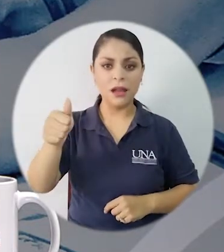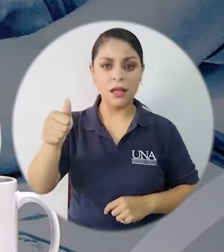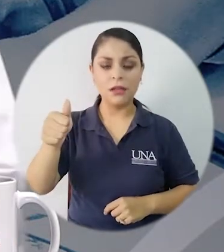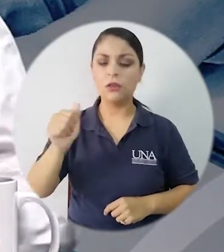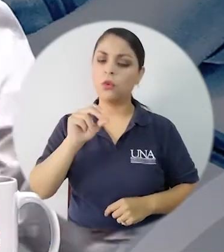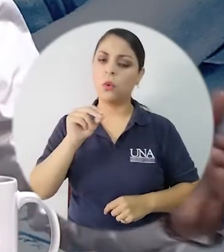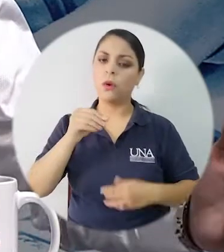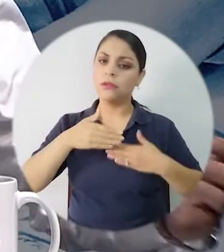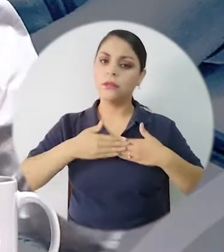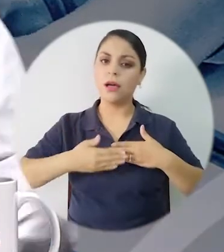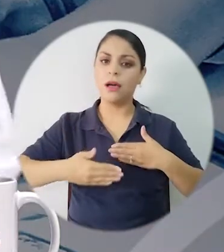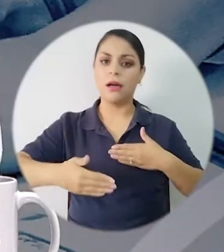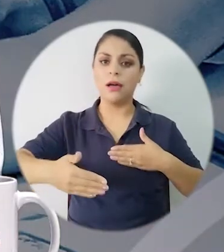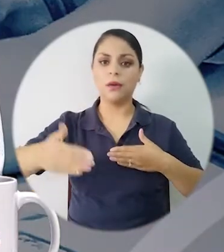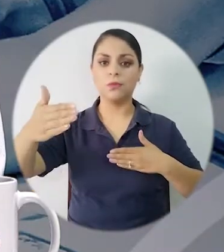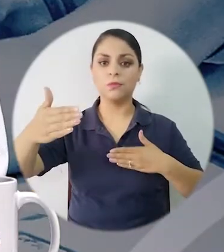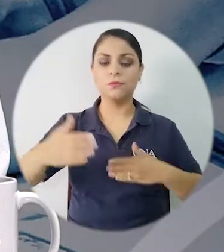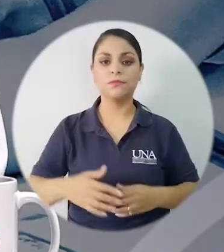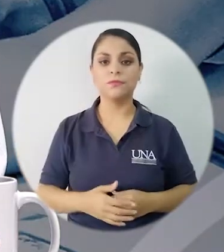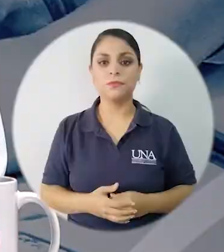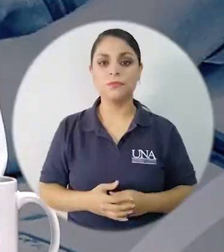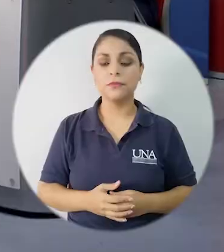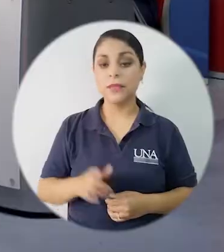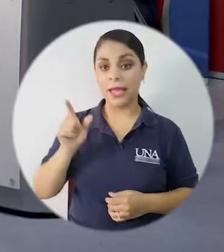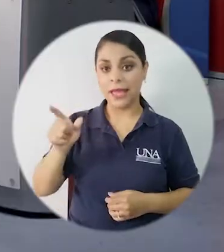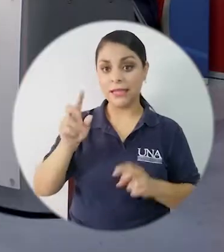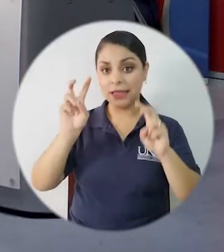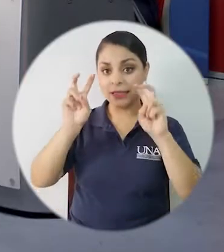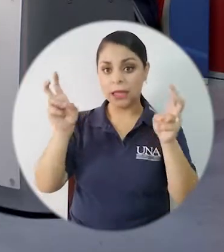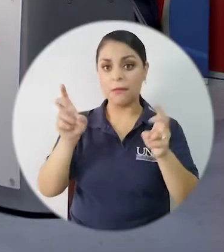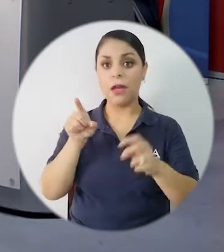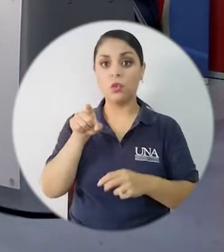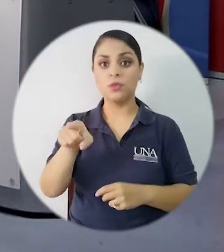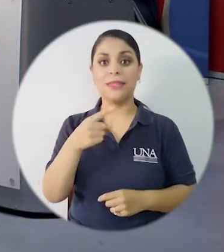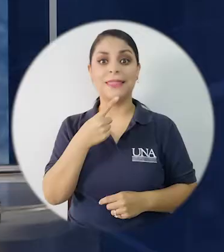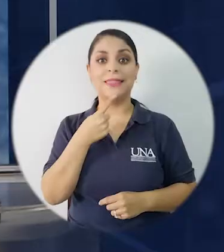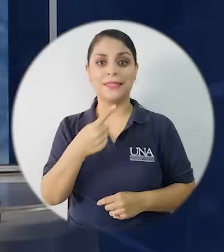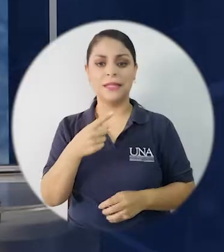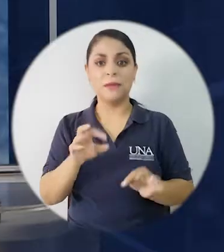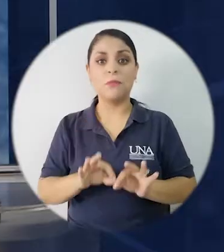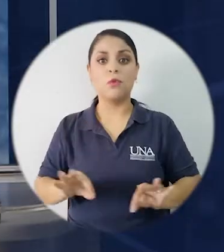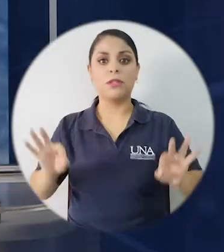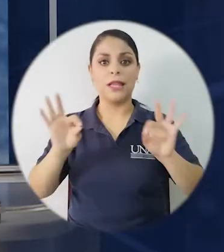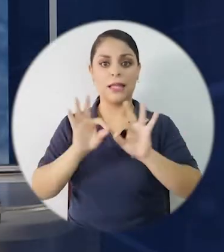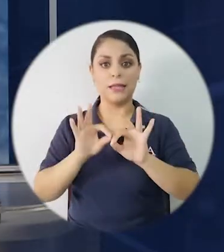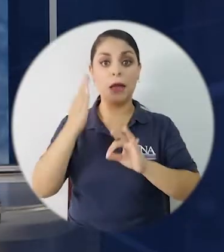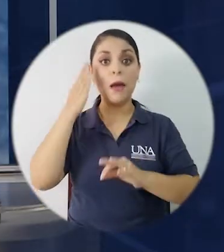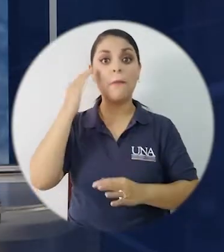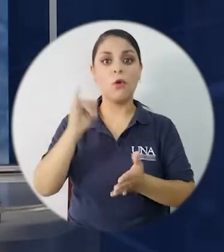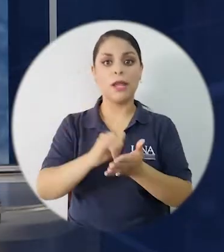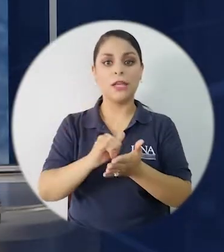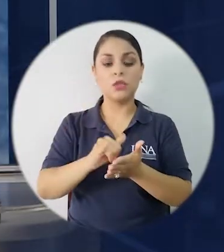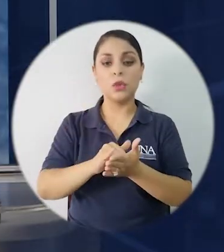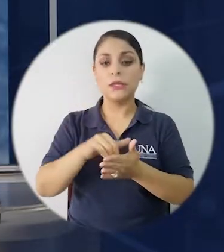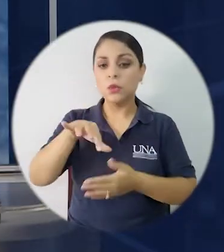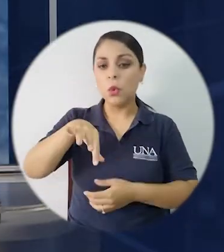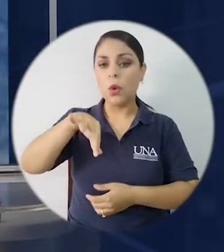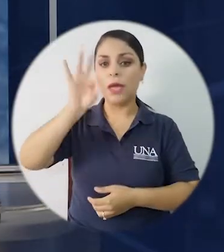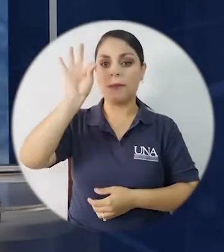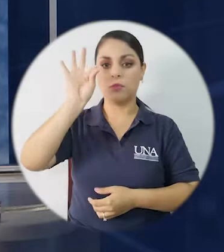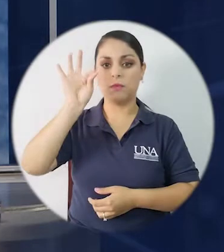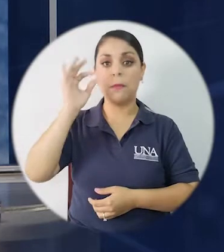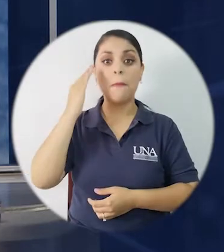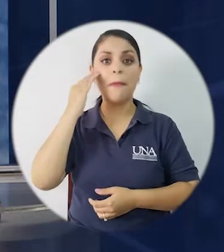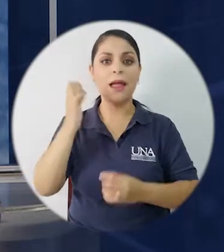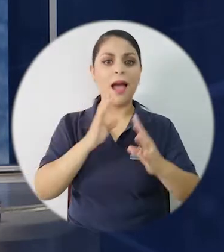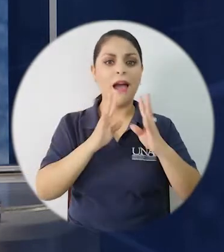mañana, hay que verlo en un periodo de larga data. Ese tema que usted menciona es bien importante y por eso lo escogimos para arrancar esta serie de programas